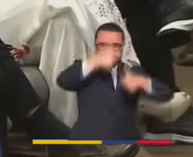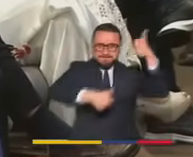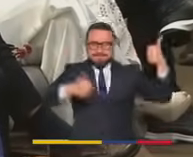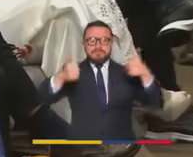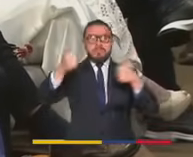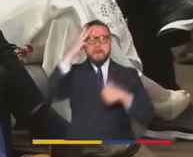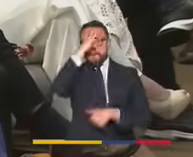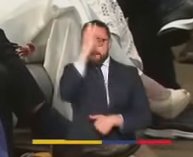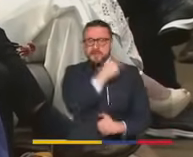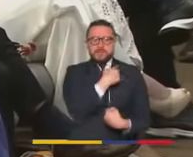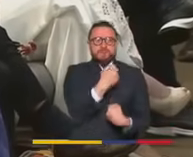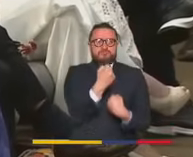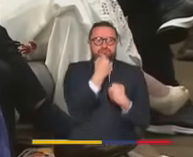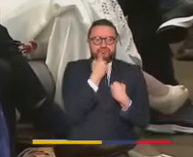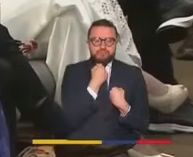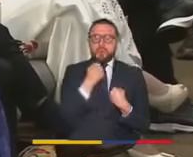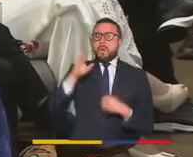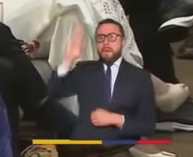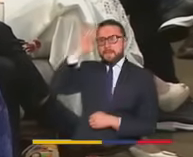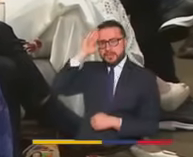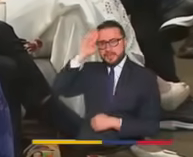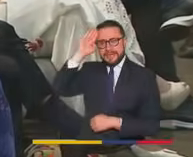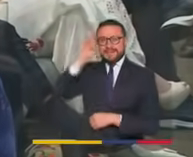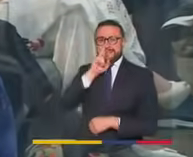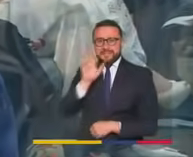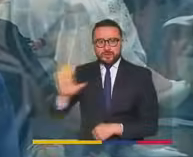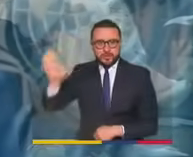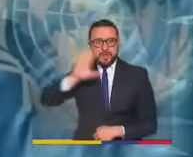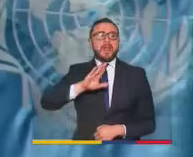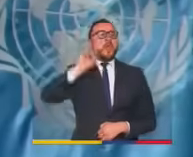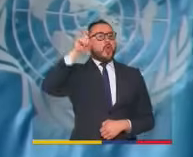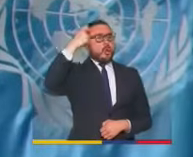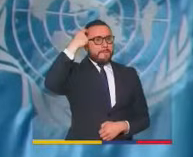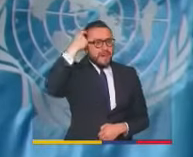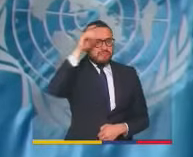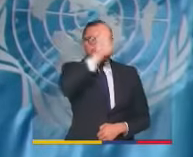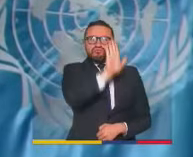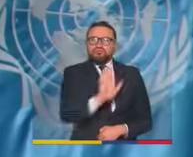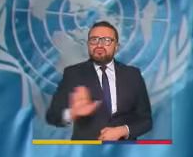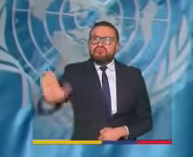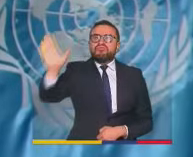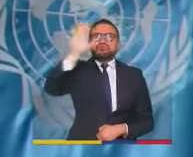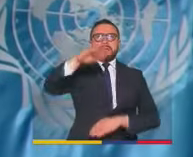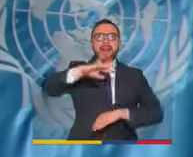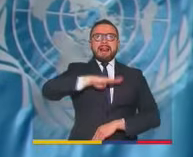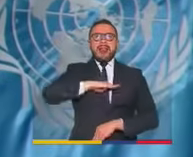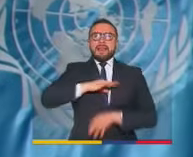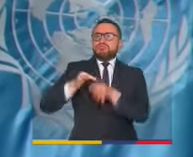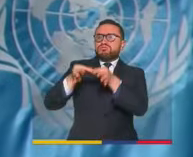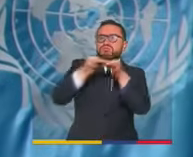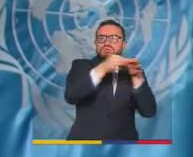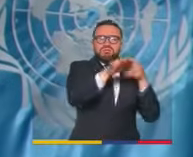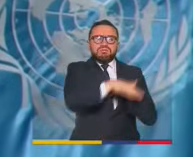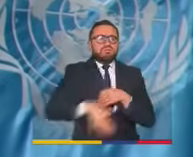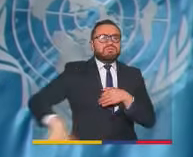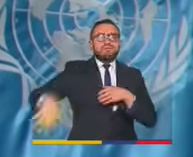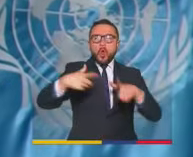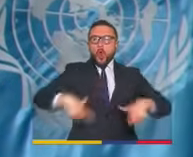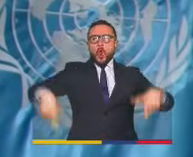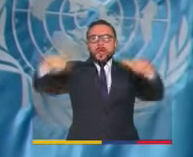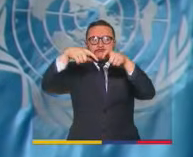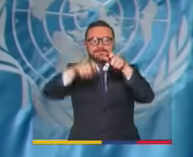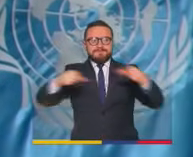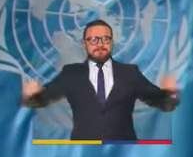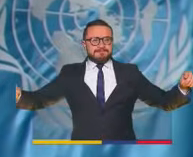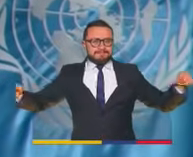Nacional, gobernadoras, gobernadores, alcaldesas, alcaldes y congresistas de la República